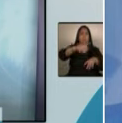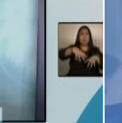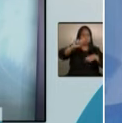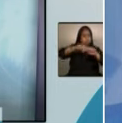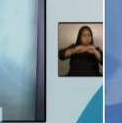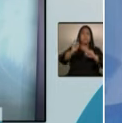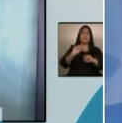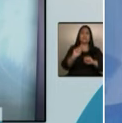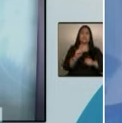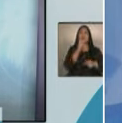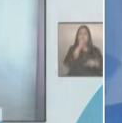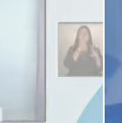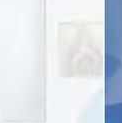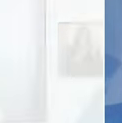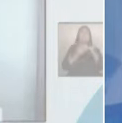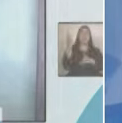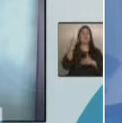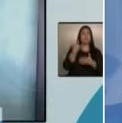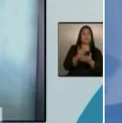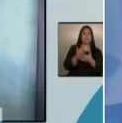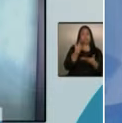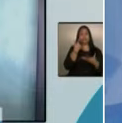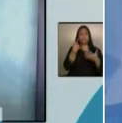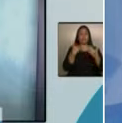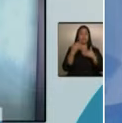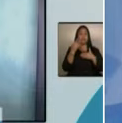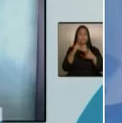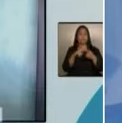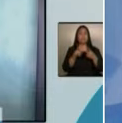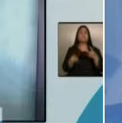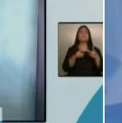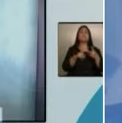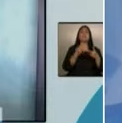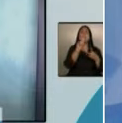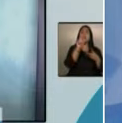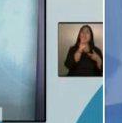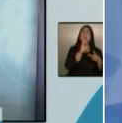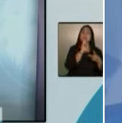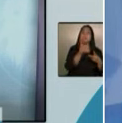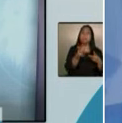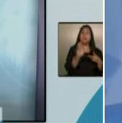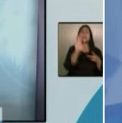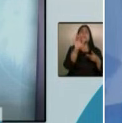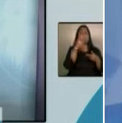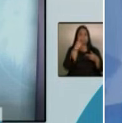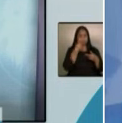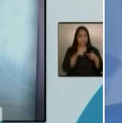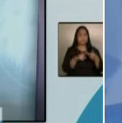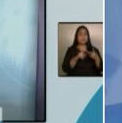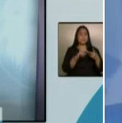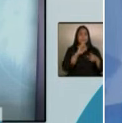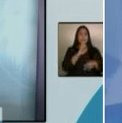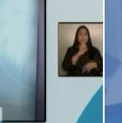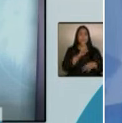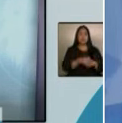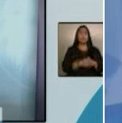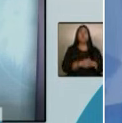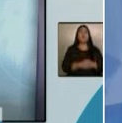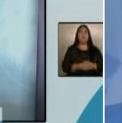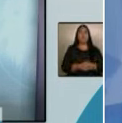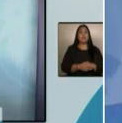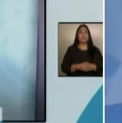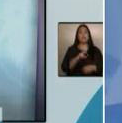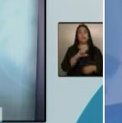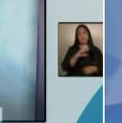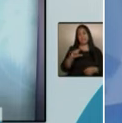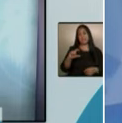y sin apagones lo de la Corte Suprema de Justicia lo de la Corte Suprema de Justicia eh